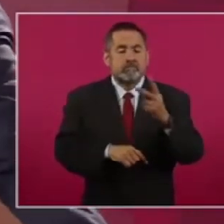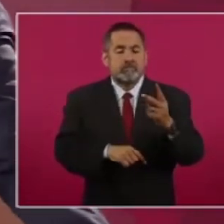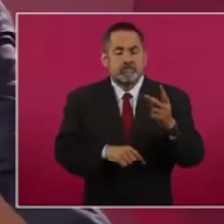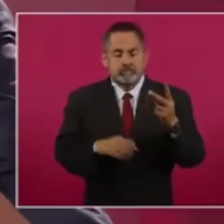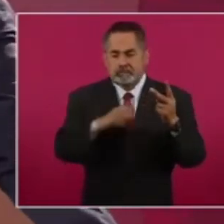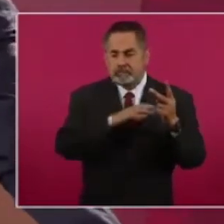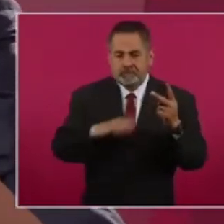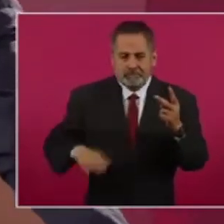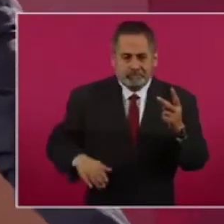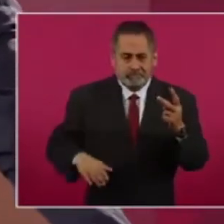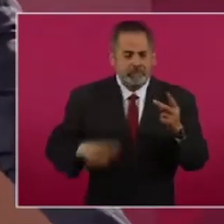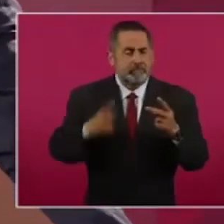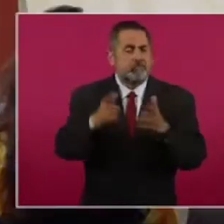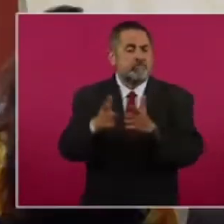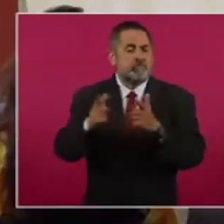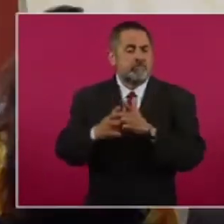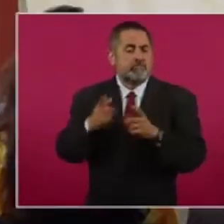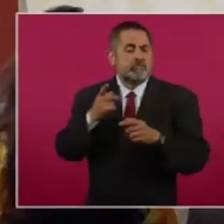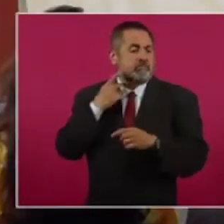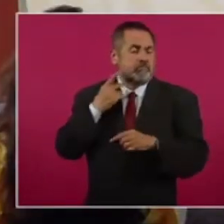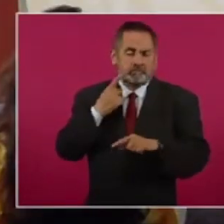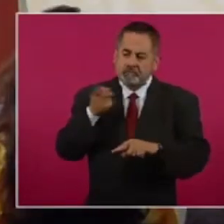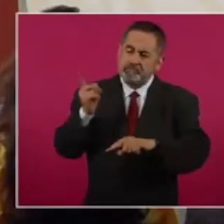candidaturas a un partido.